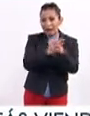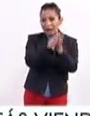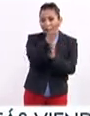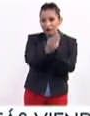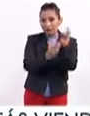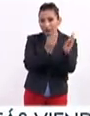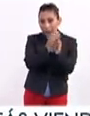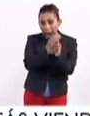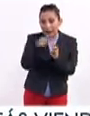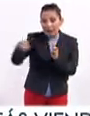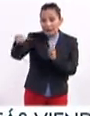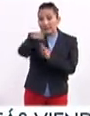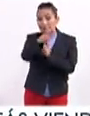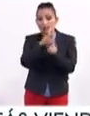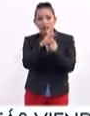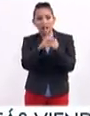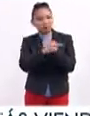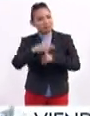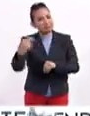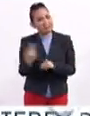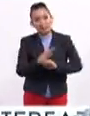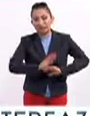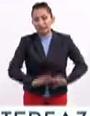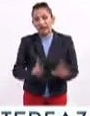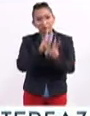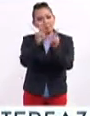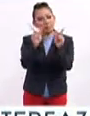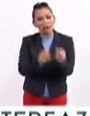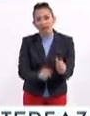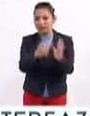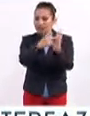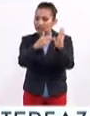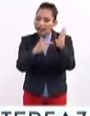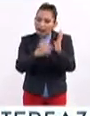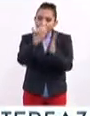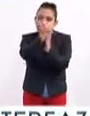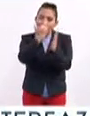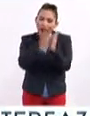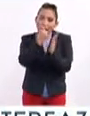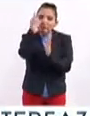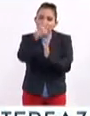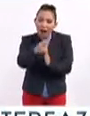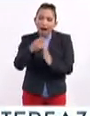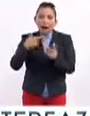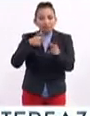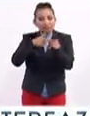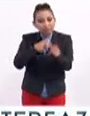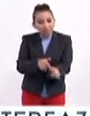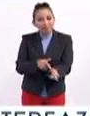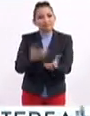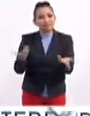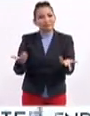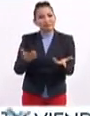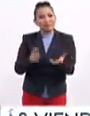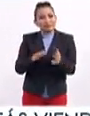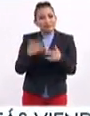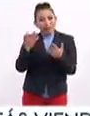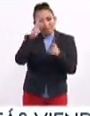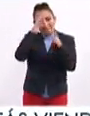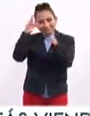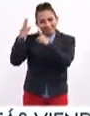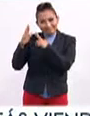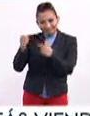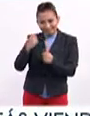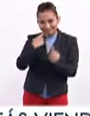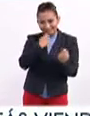Guerra Mundial y estábamos ávidos, necesitados de poner marcos que precisamente pudieran establecer estos mecanismos de respeto